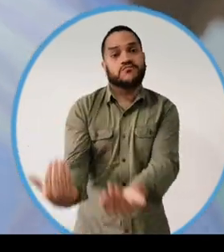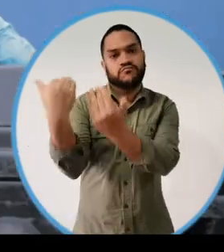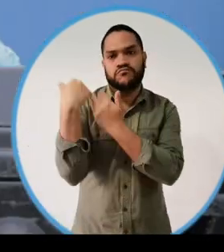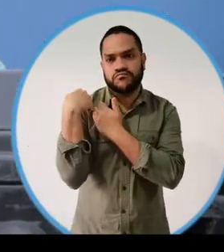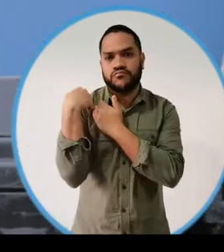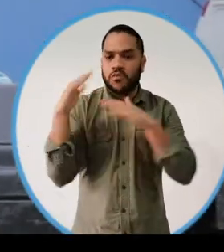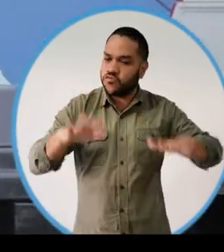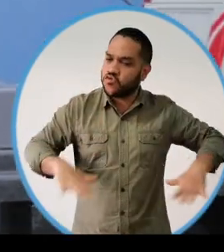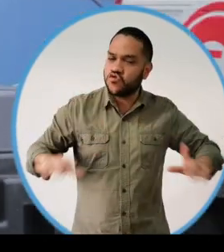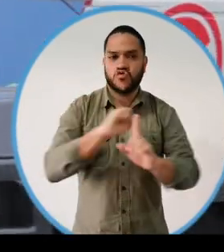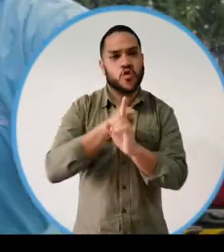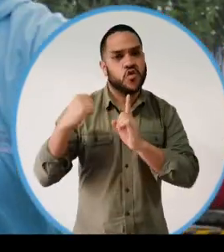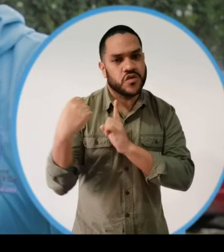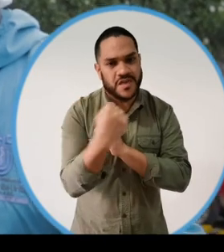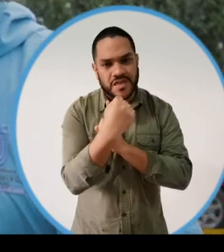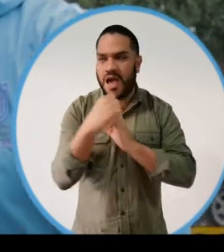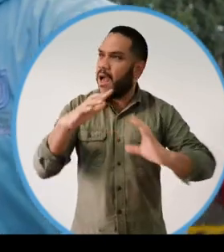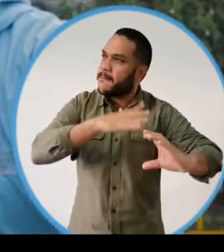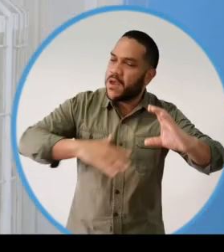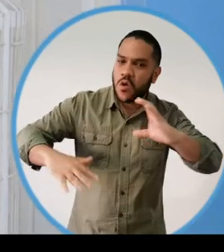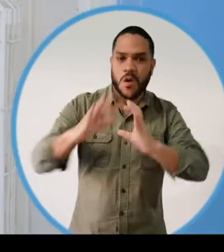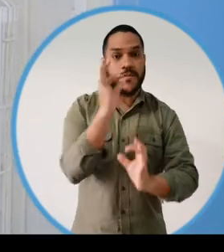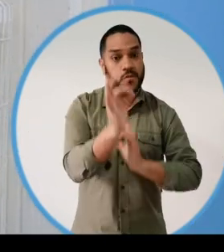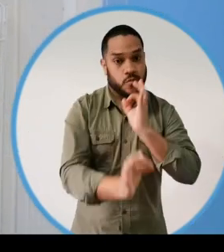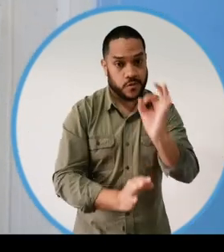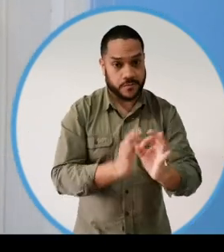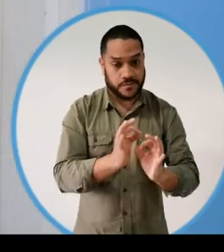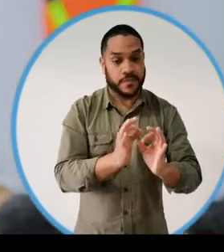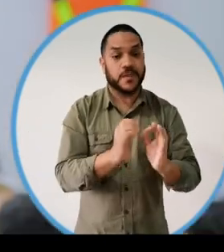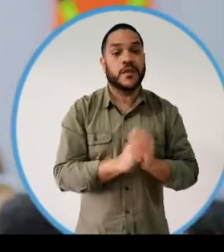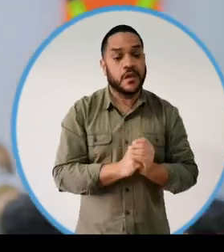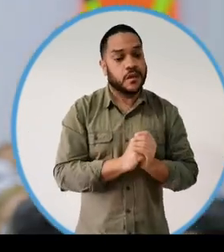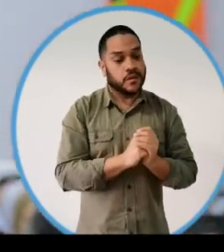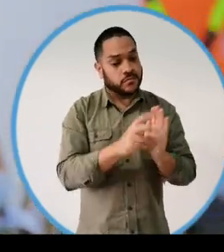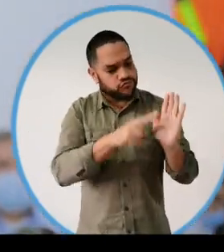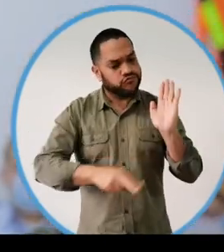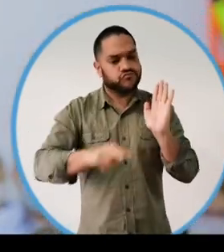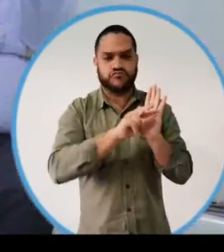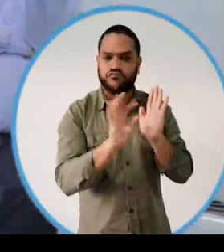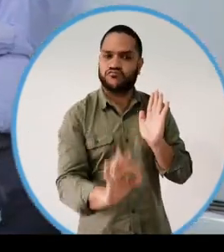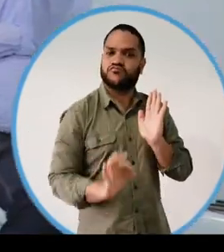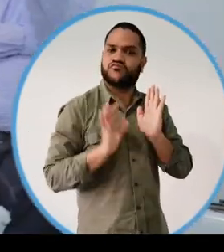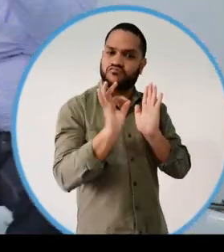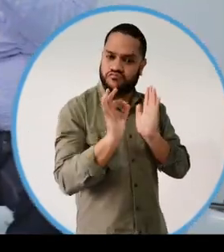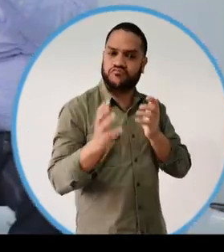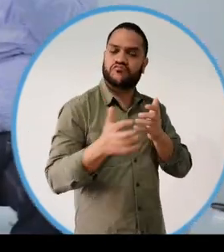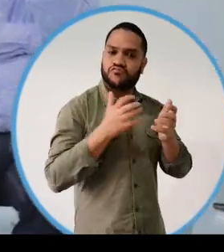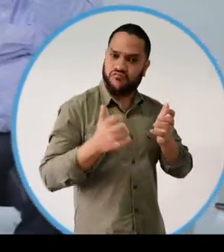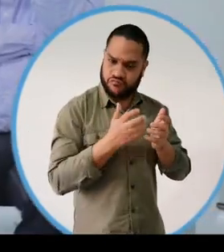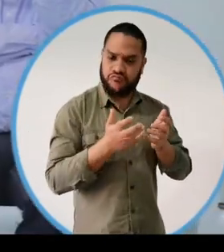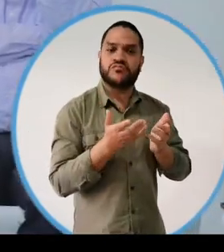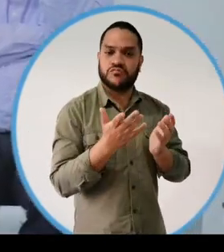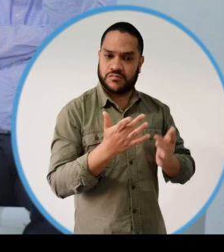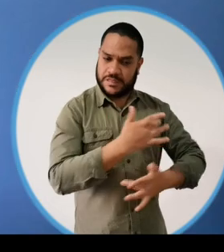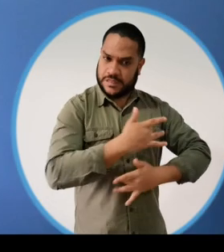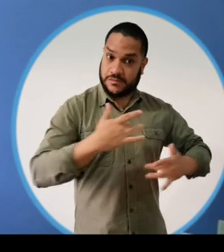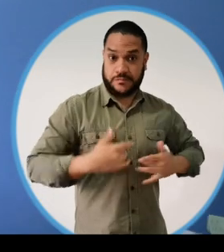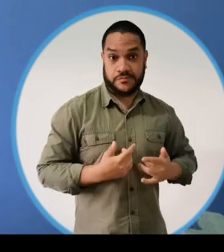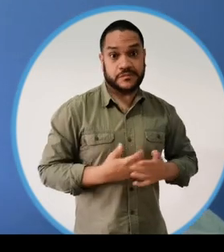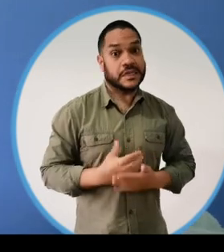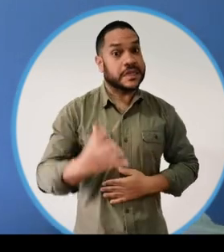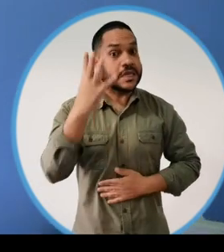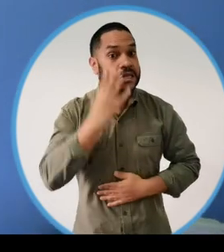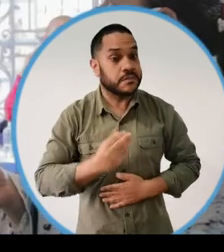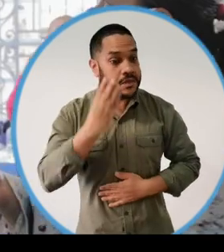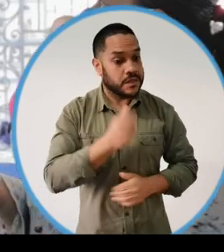y el medio ambiente. Además, trabajamos bajo estándares del Sistema Único de Acreditación en Salud, permitiéndonos optimizar la experiencia